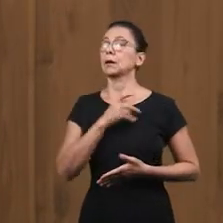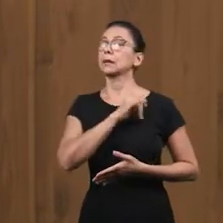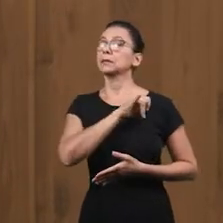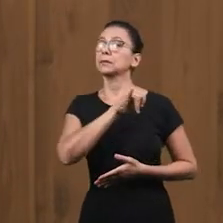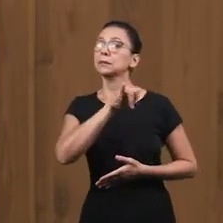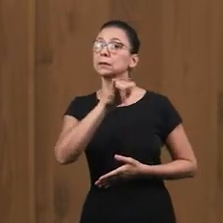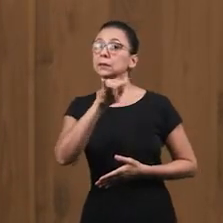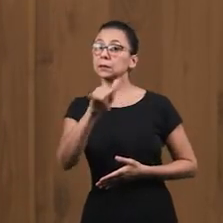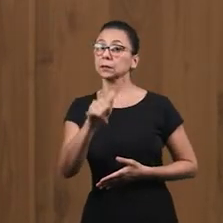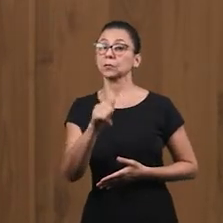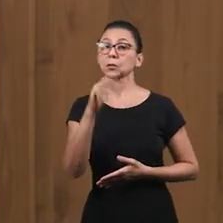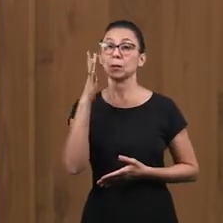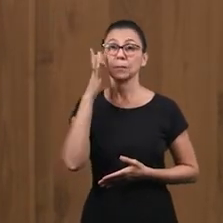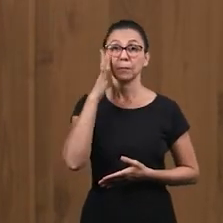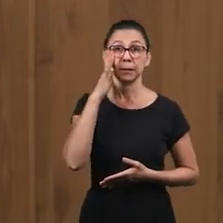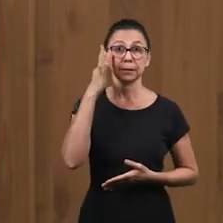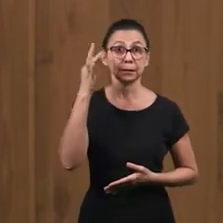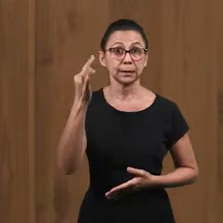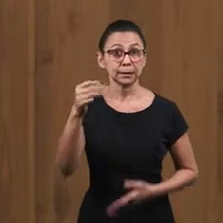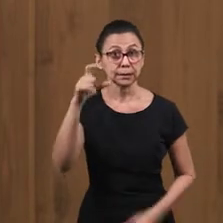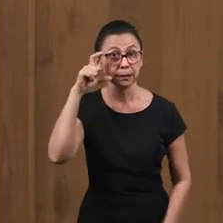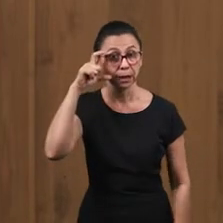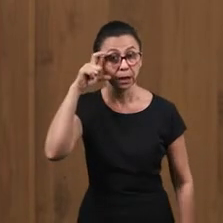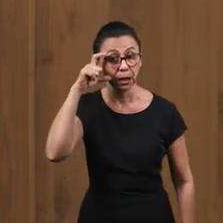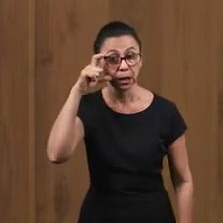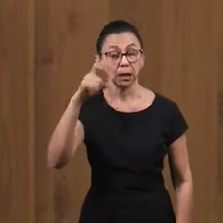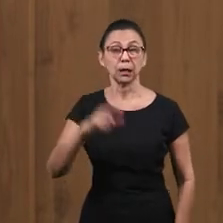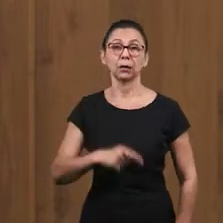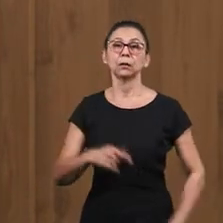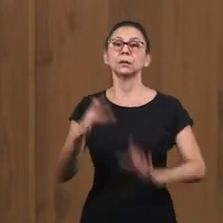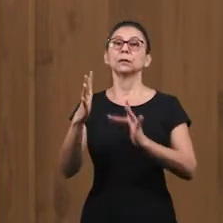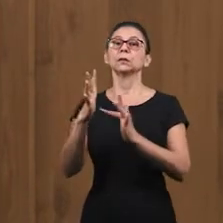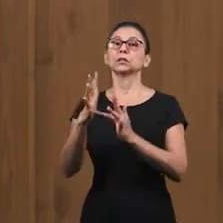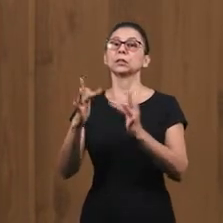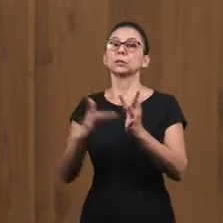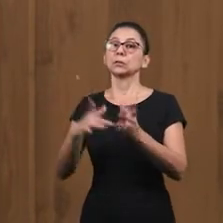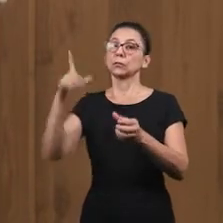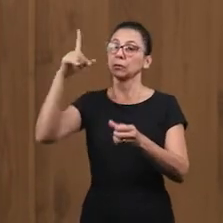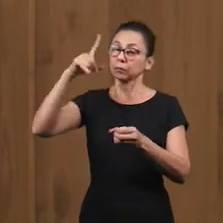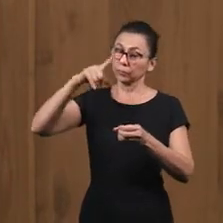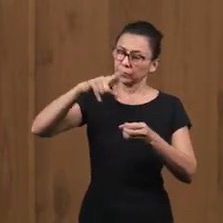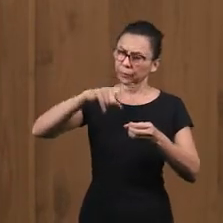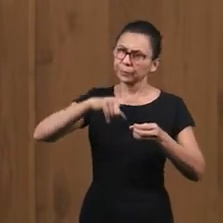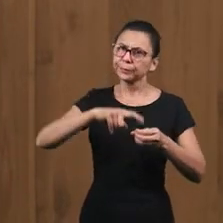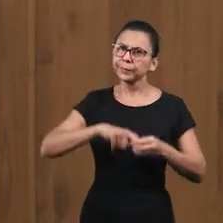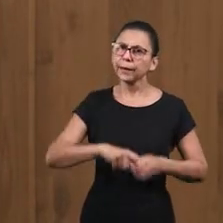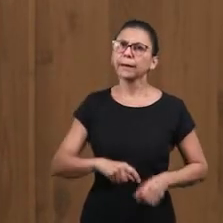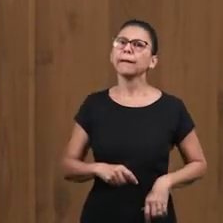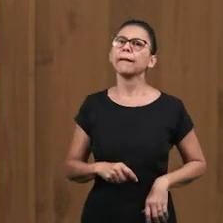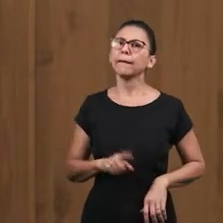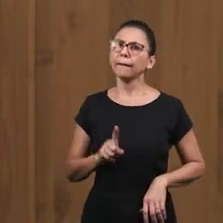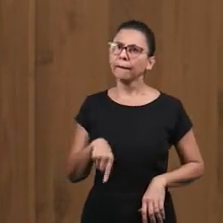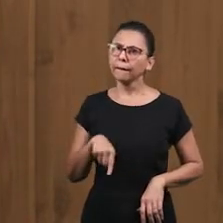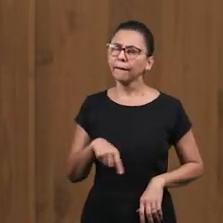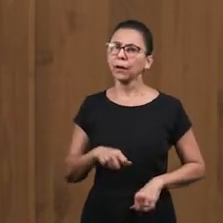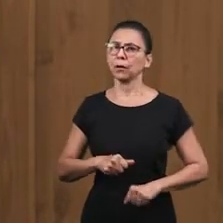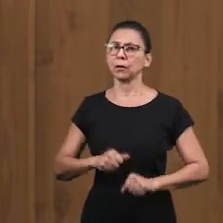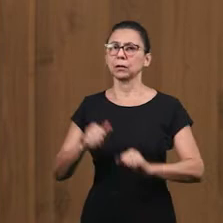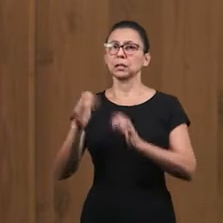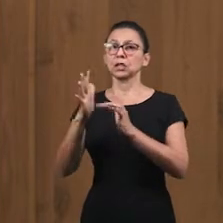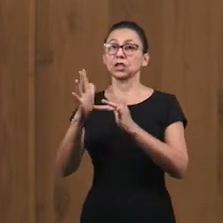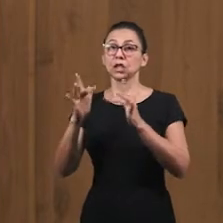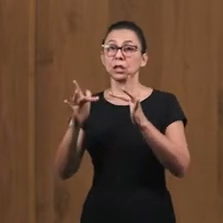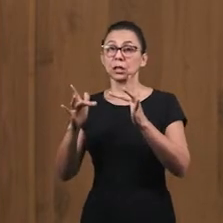las personas de que Jesús en breve va a volver. Nosotros estamos avisando a las personas de que Jesús irá a arrebatar